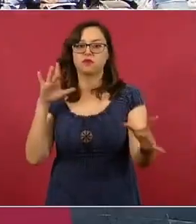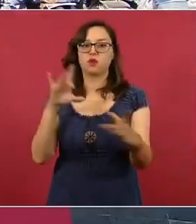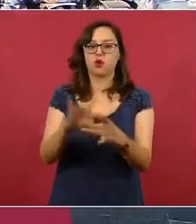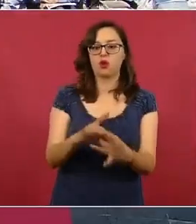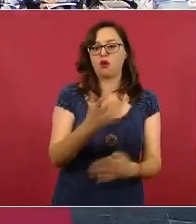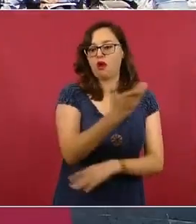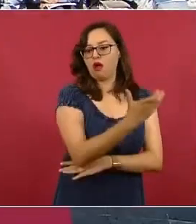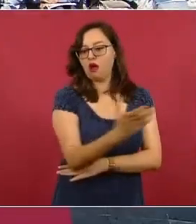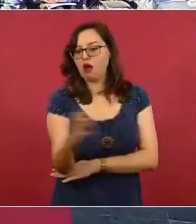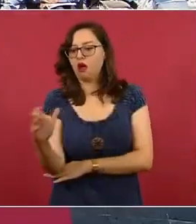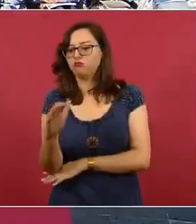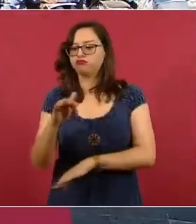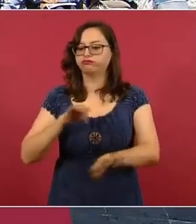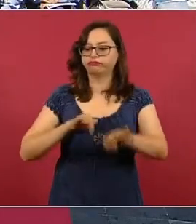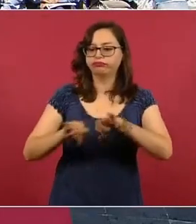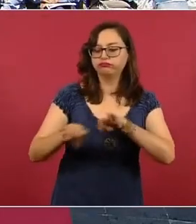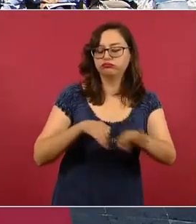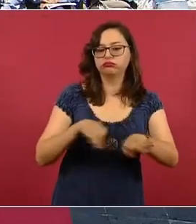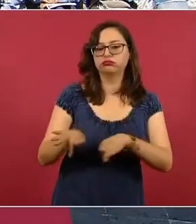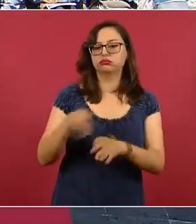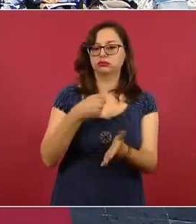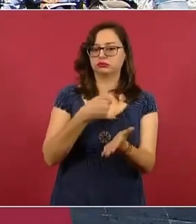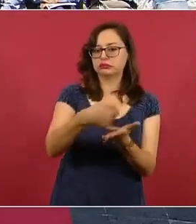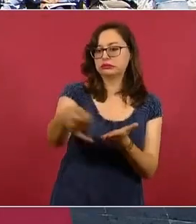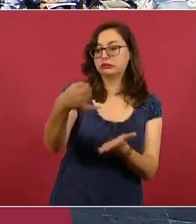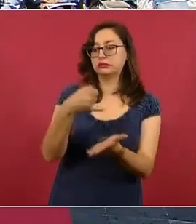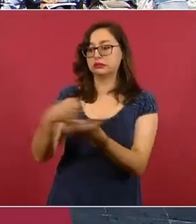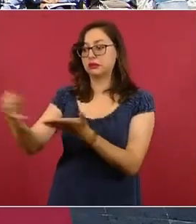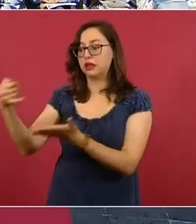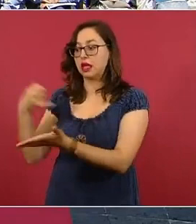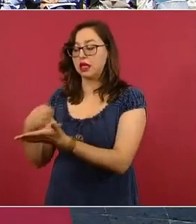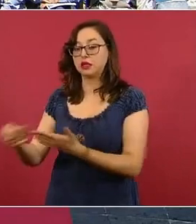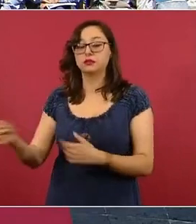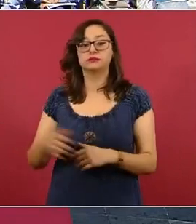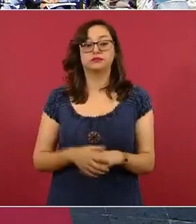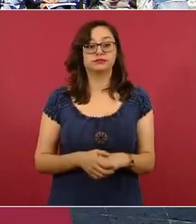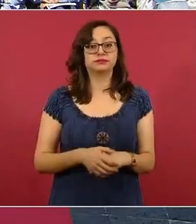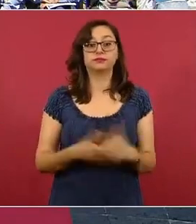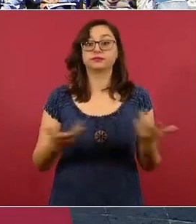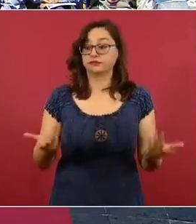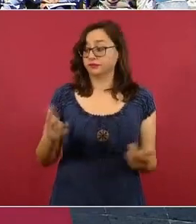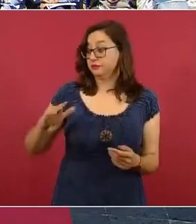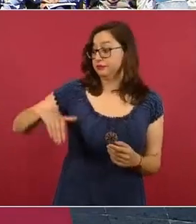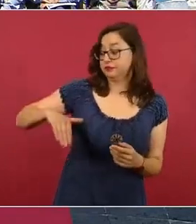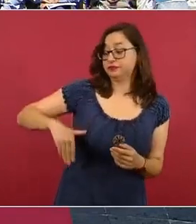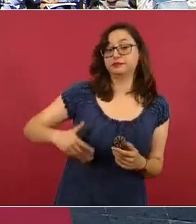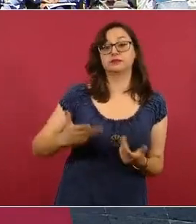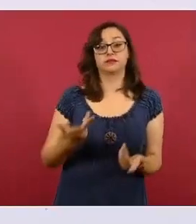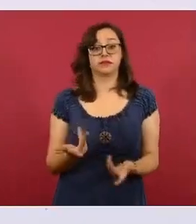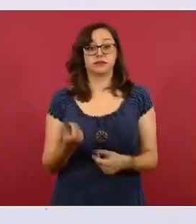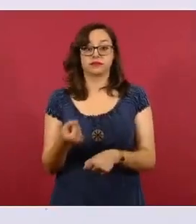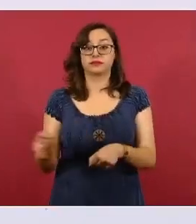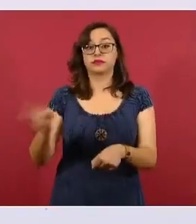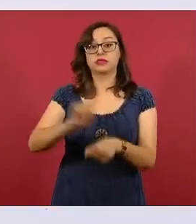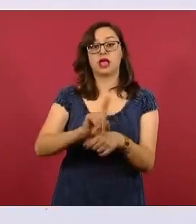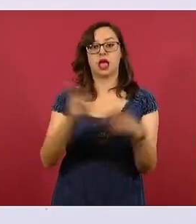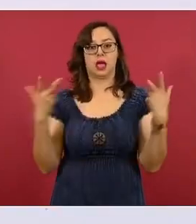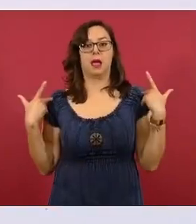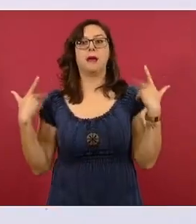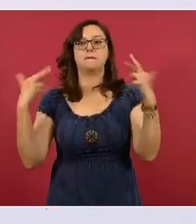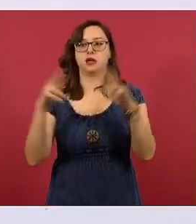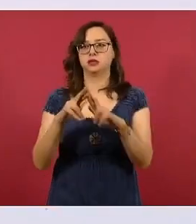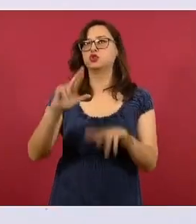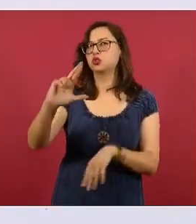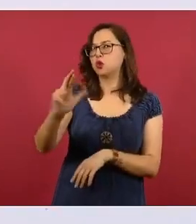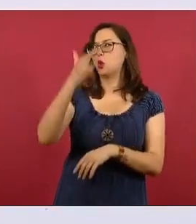cultiva. Así como las y los maestros, que hoy es su día y que acabamos de celebrar, nos recuerdan lo que